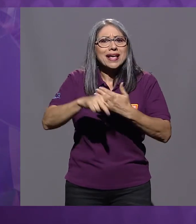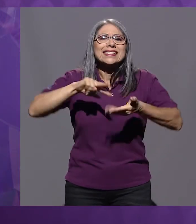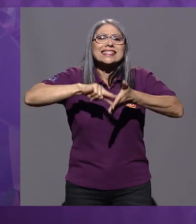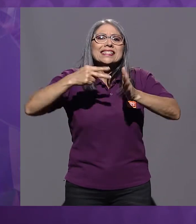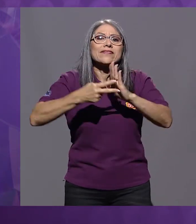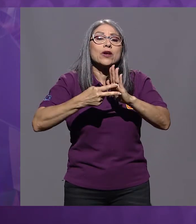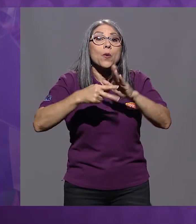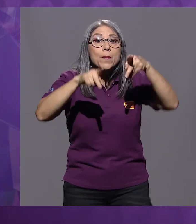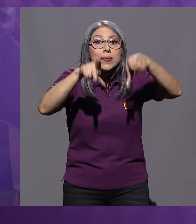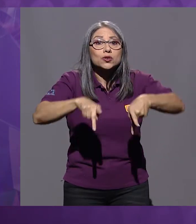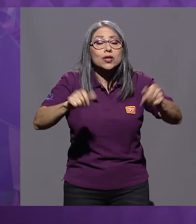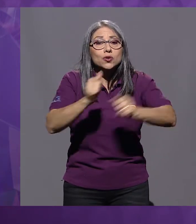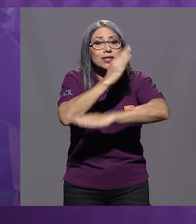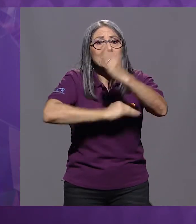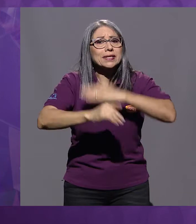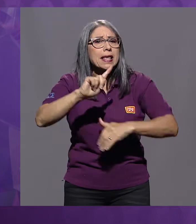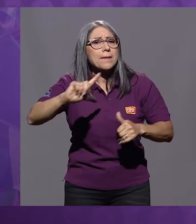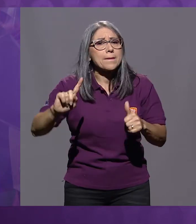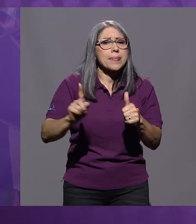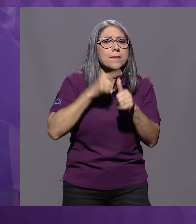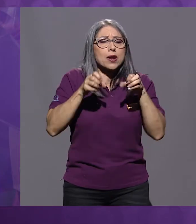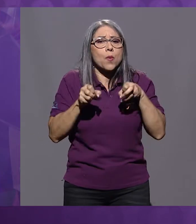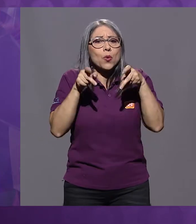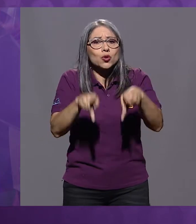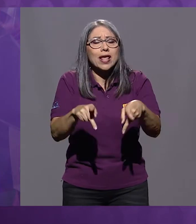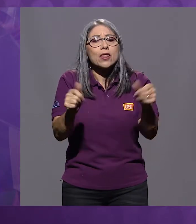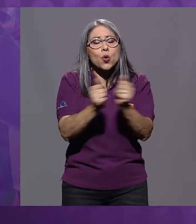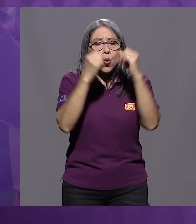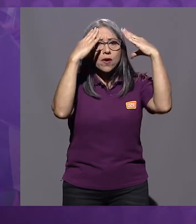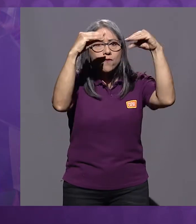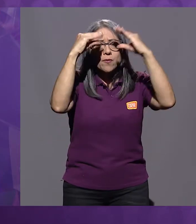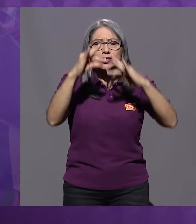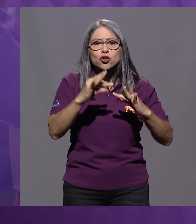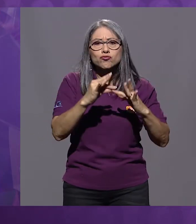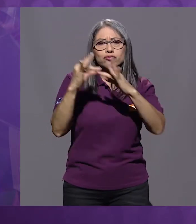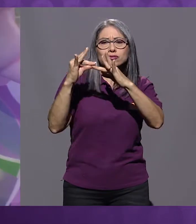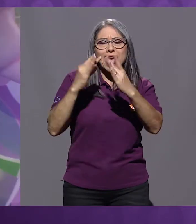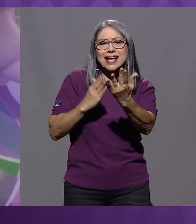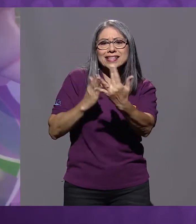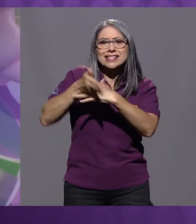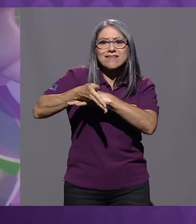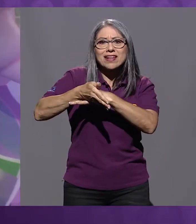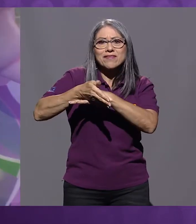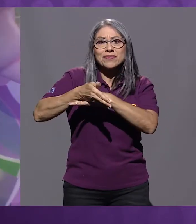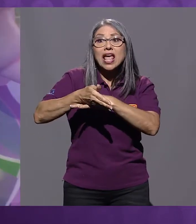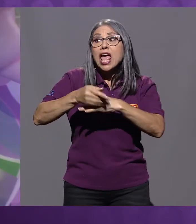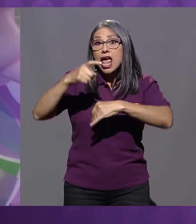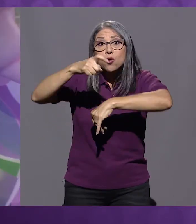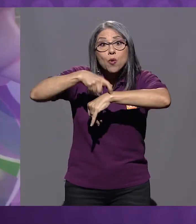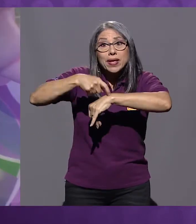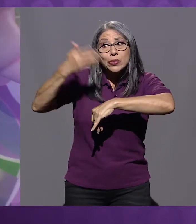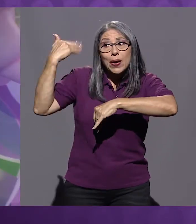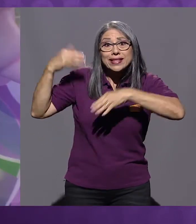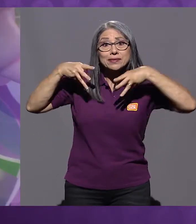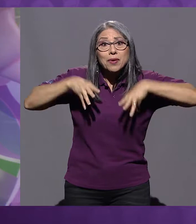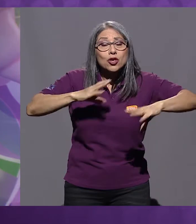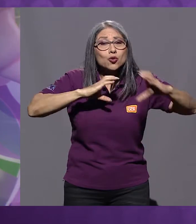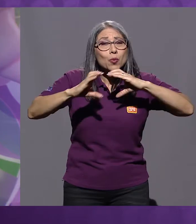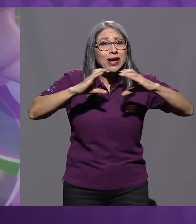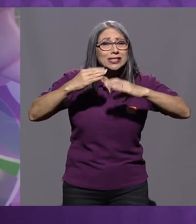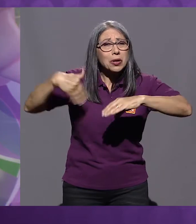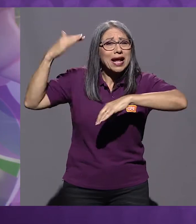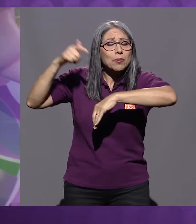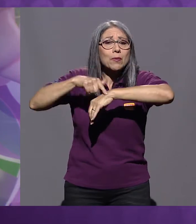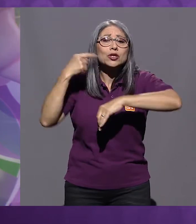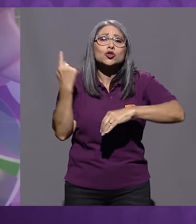de las personas con discapacidad de recibir información especializada y accesible en un entorno mediático que hasta entonces